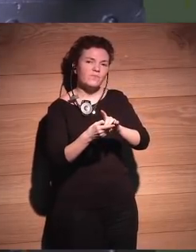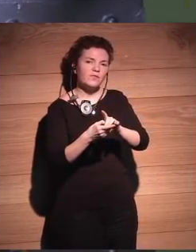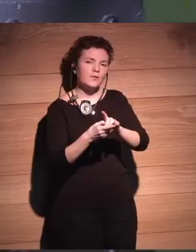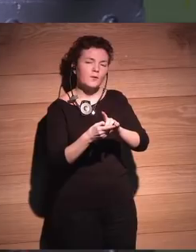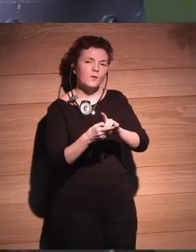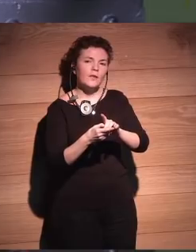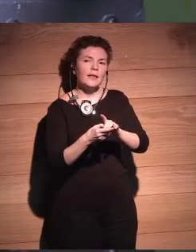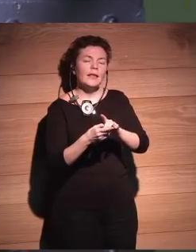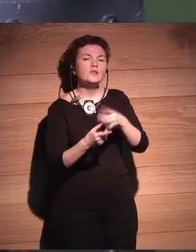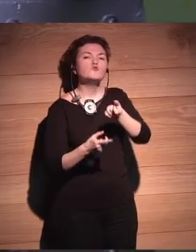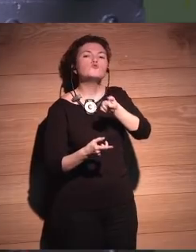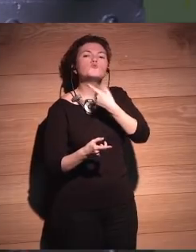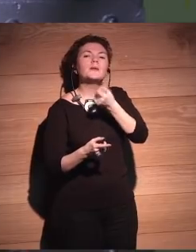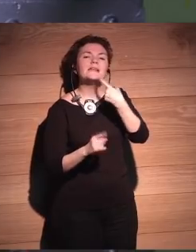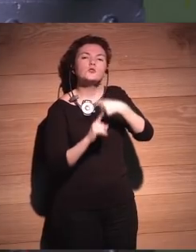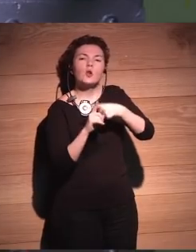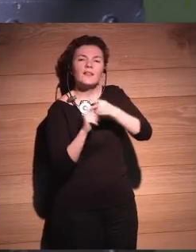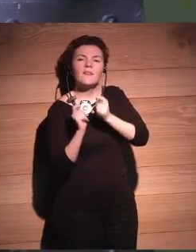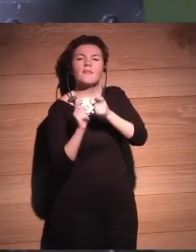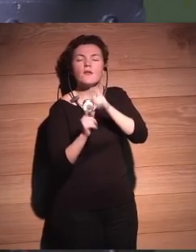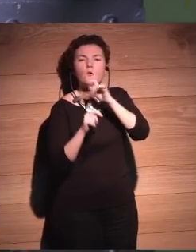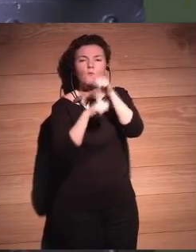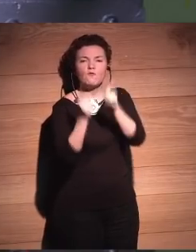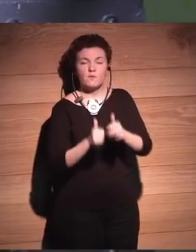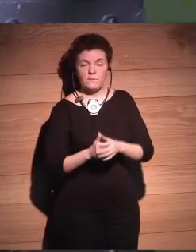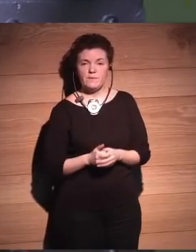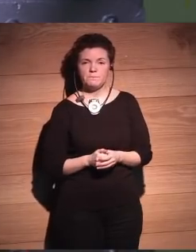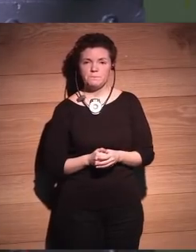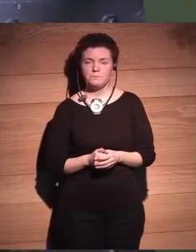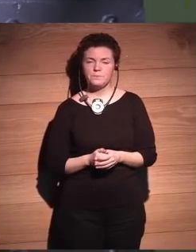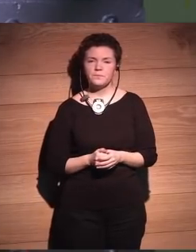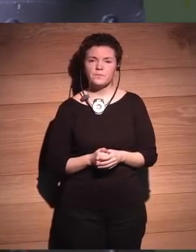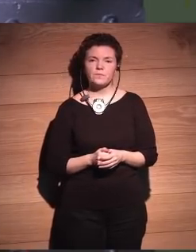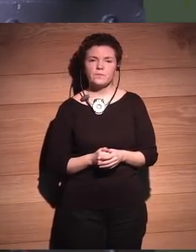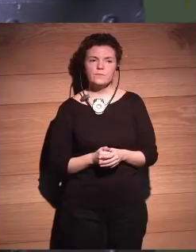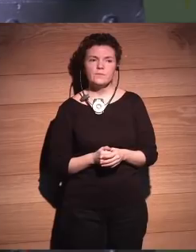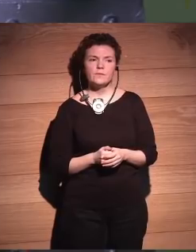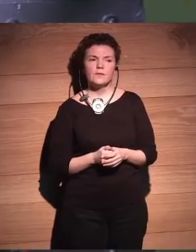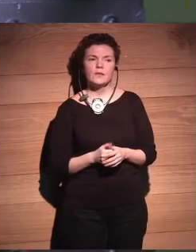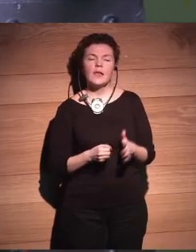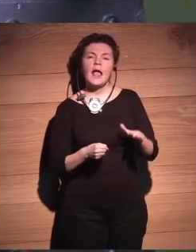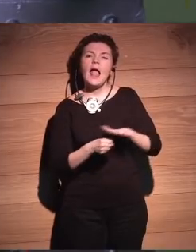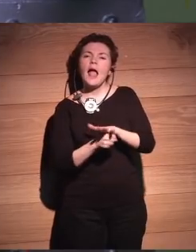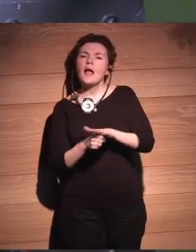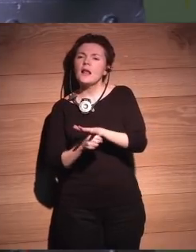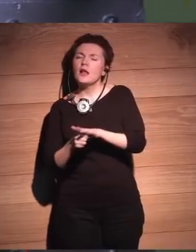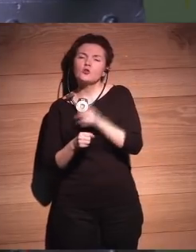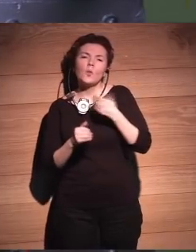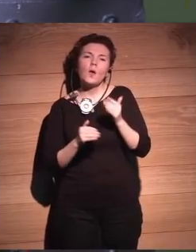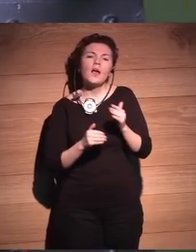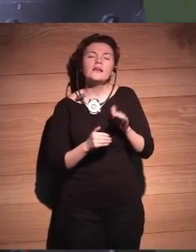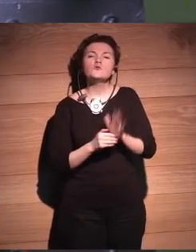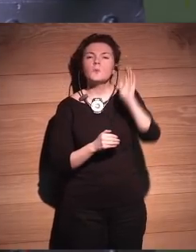con el suministro de estos medicamentos. El campo lo es todo en la medicina, quiero decir, hay subidas y bajadas, es